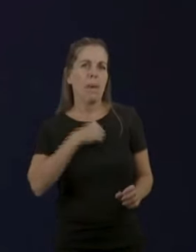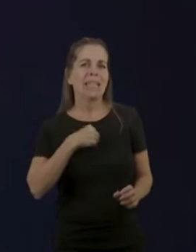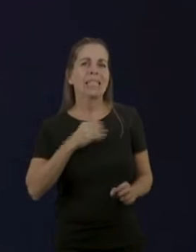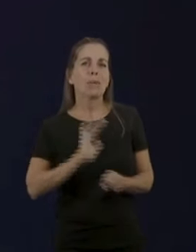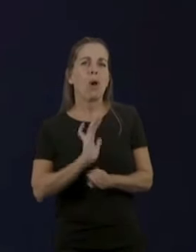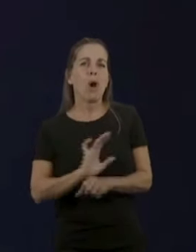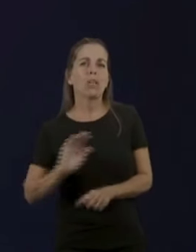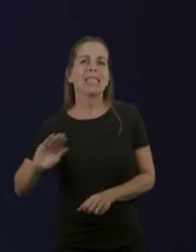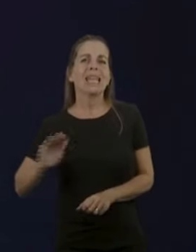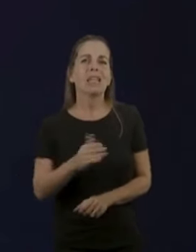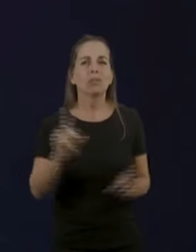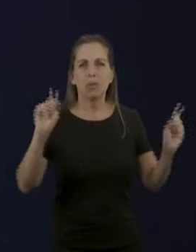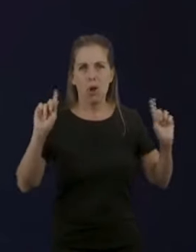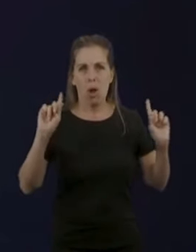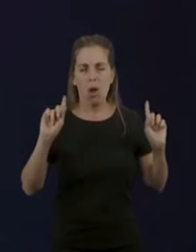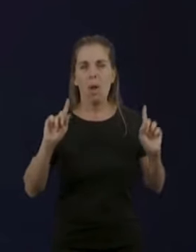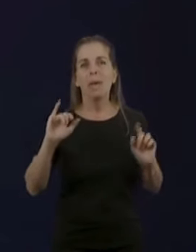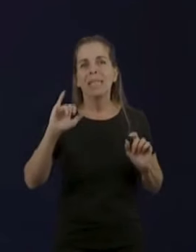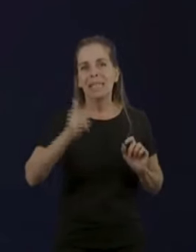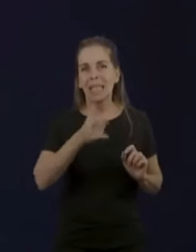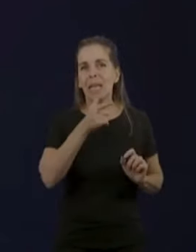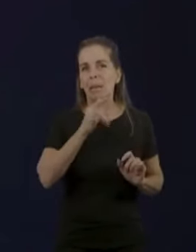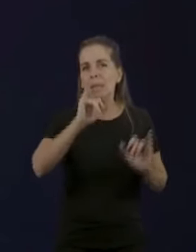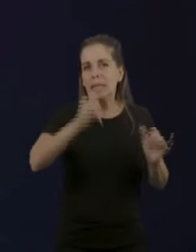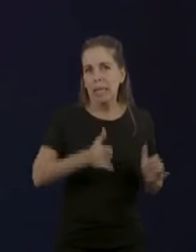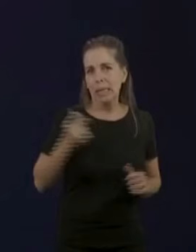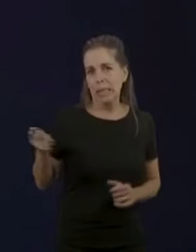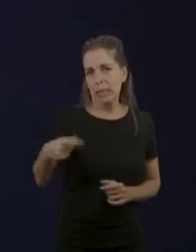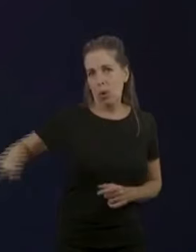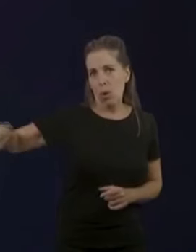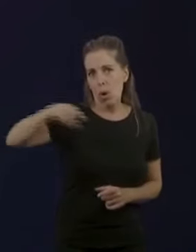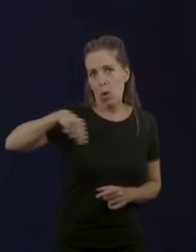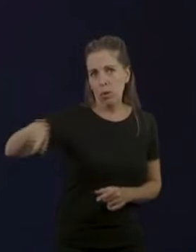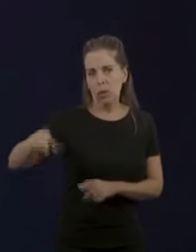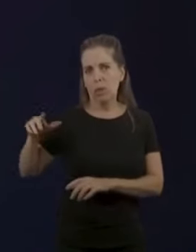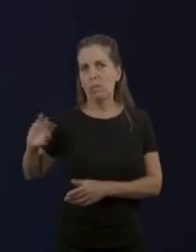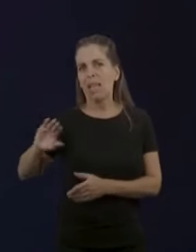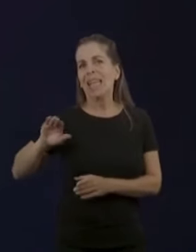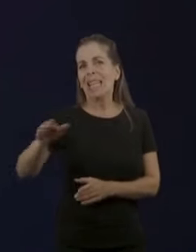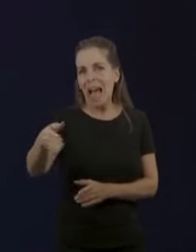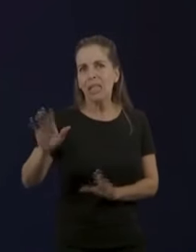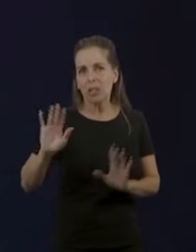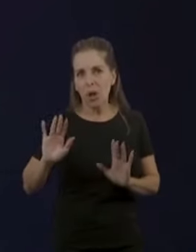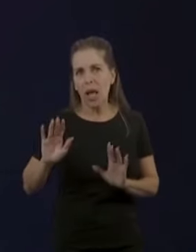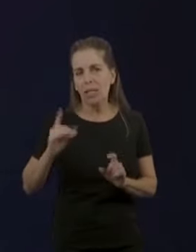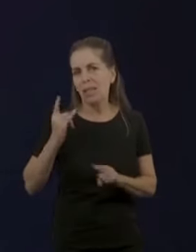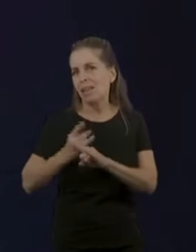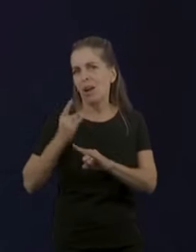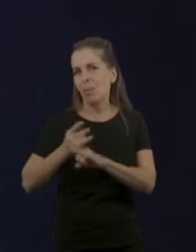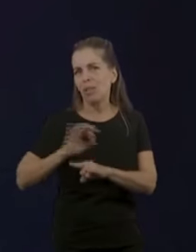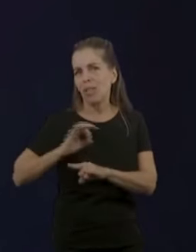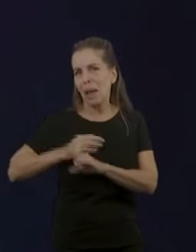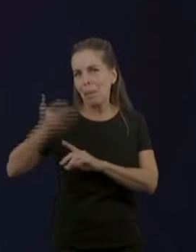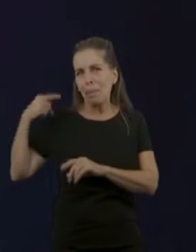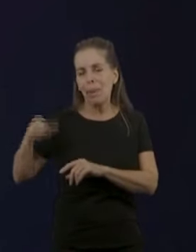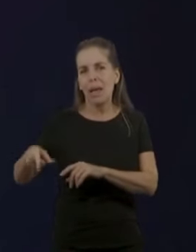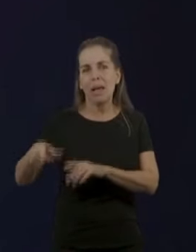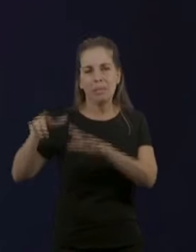creo que sí están traicionando como lo han hecho eh digamos casi sin descanso